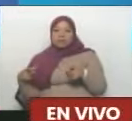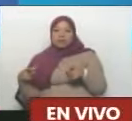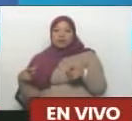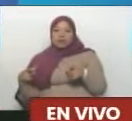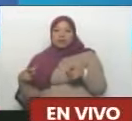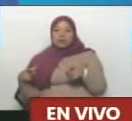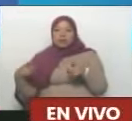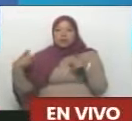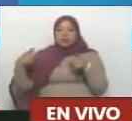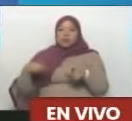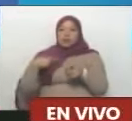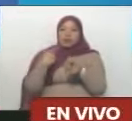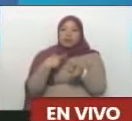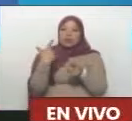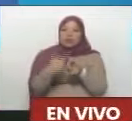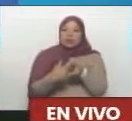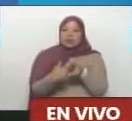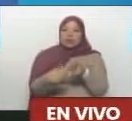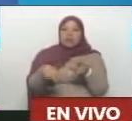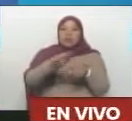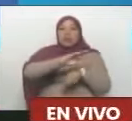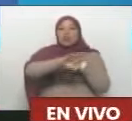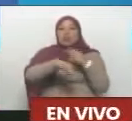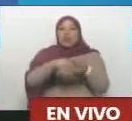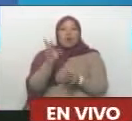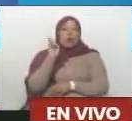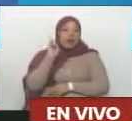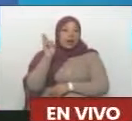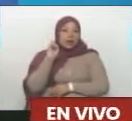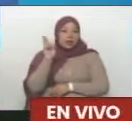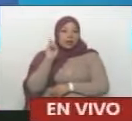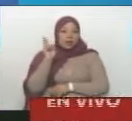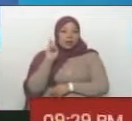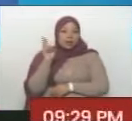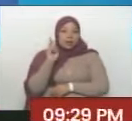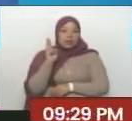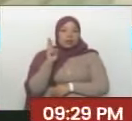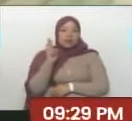Cuando tenía el disco, entonces empezaba a recorrer radio por radio.